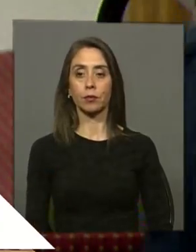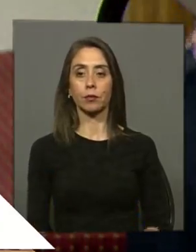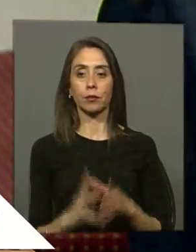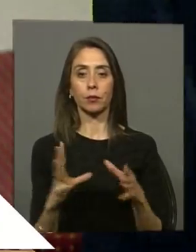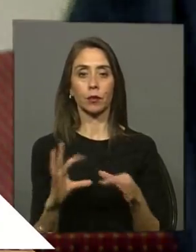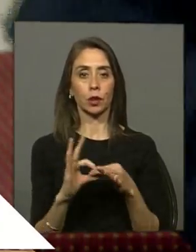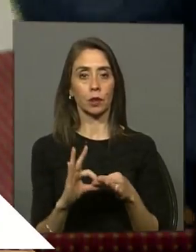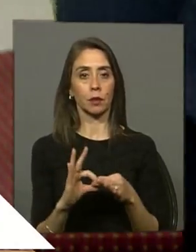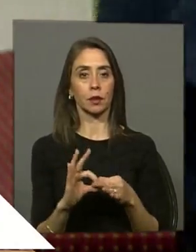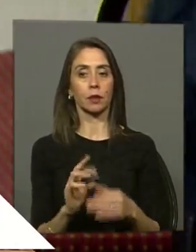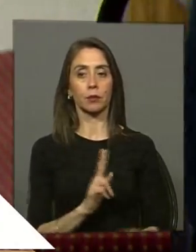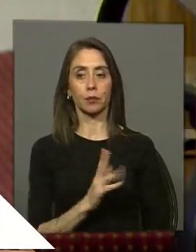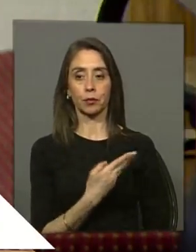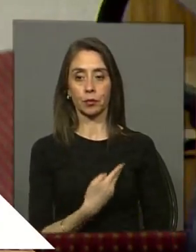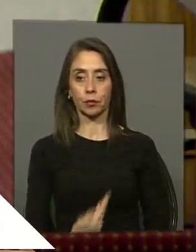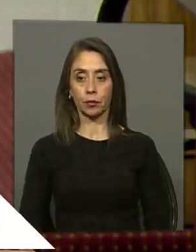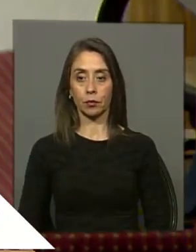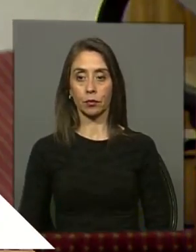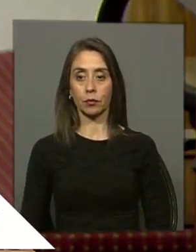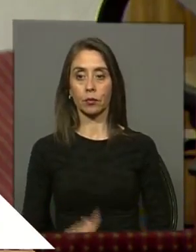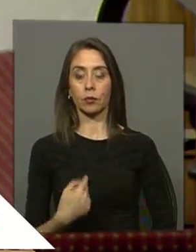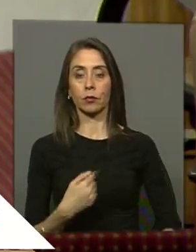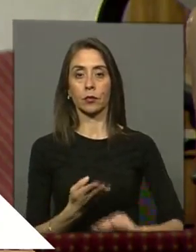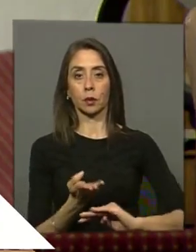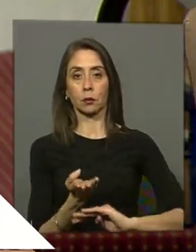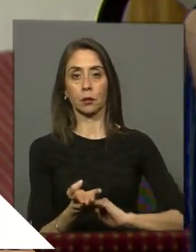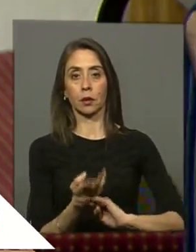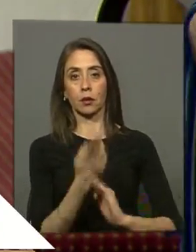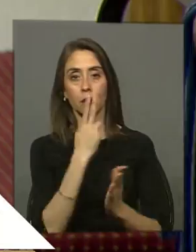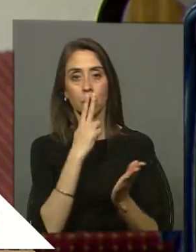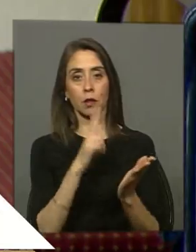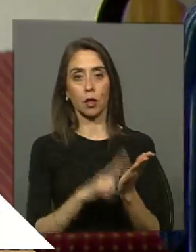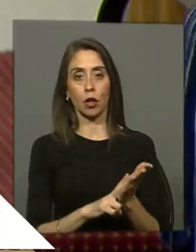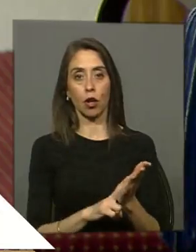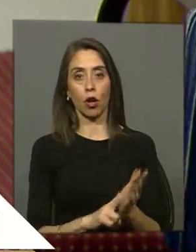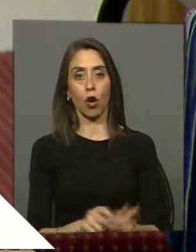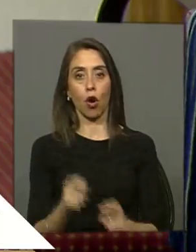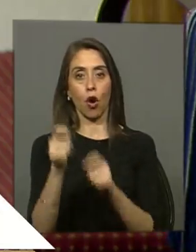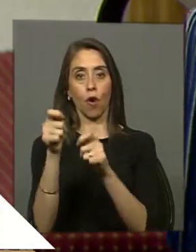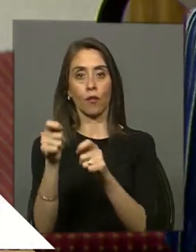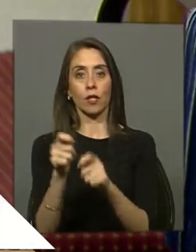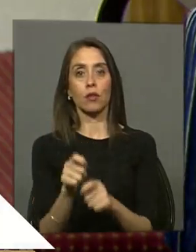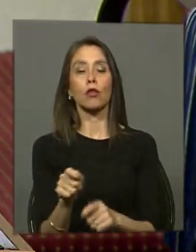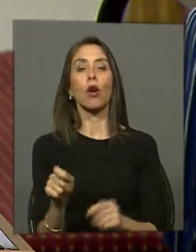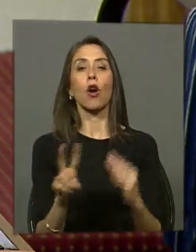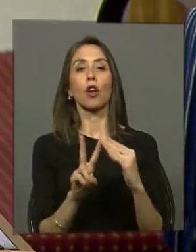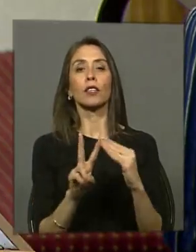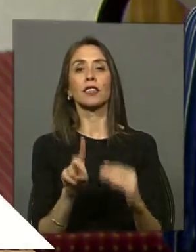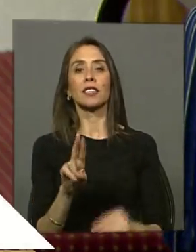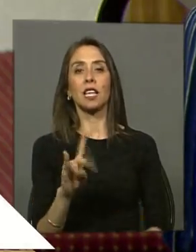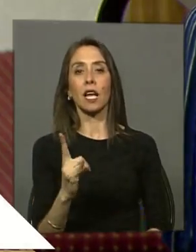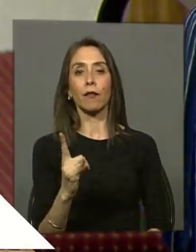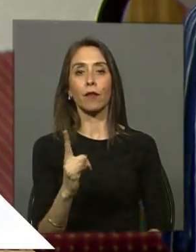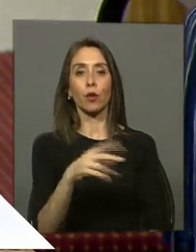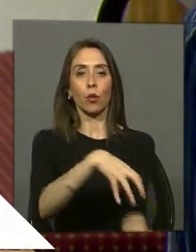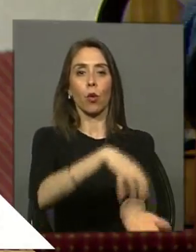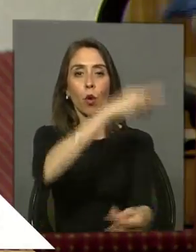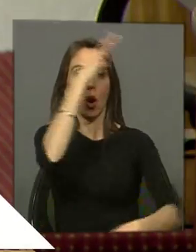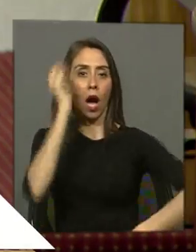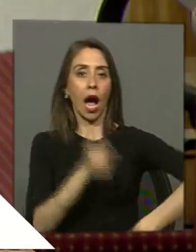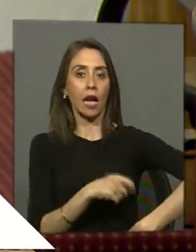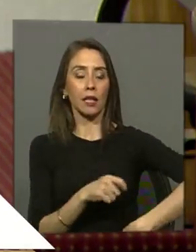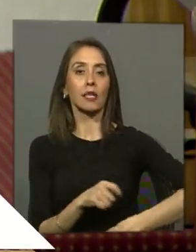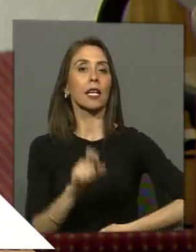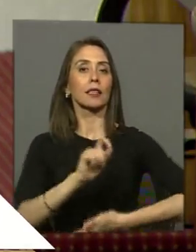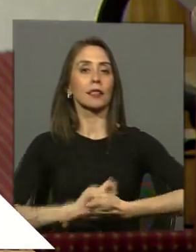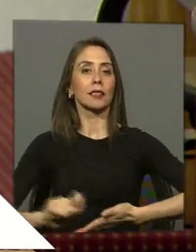gracias señor presidente solicito se oficie al serbio de la región de Araucanía además también del